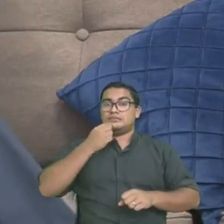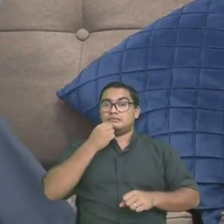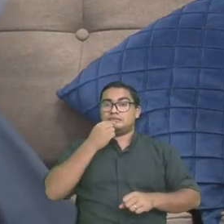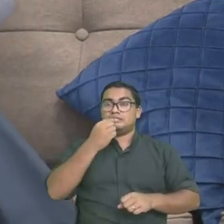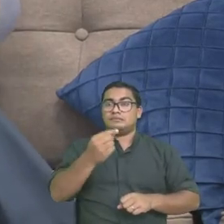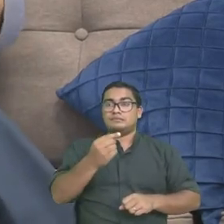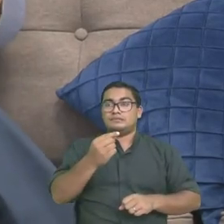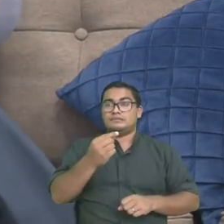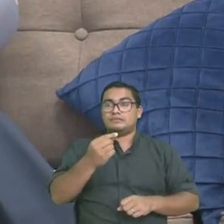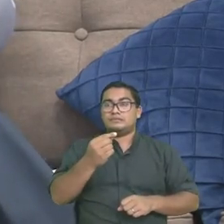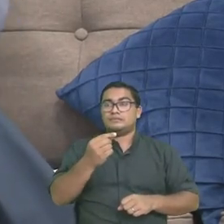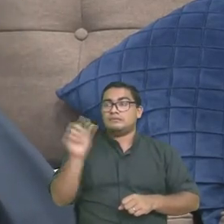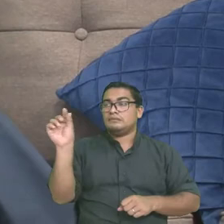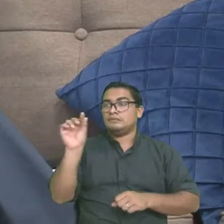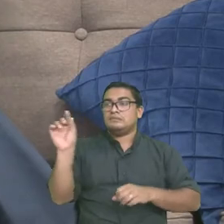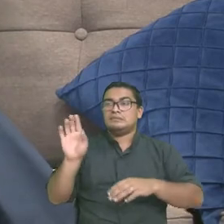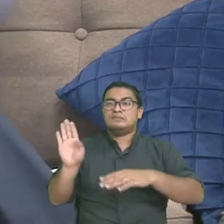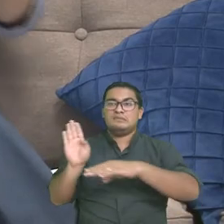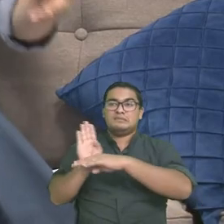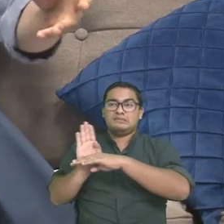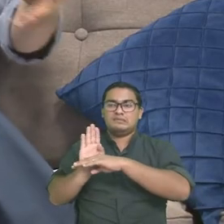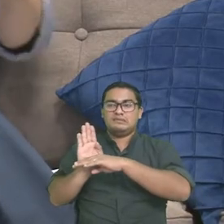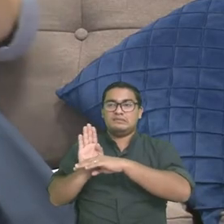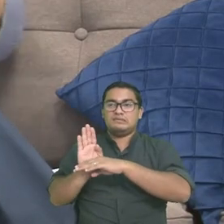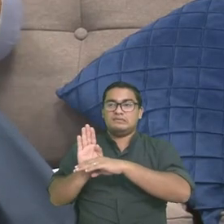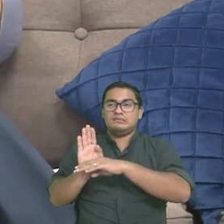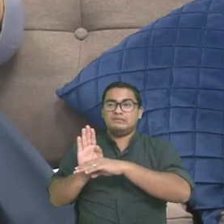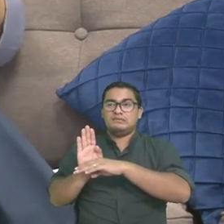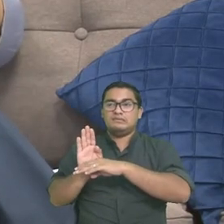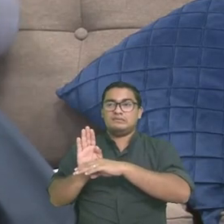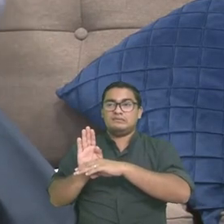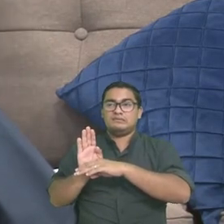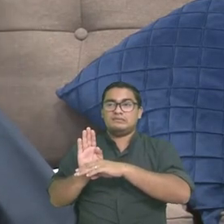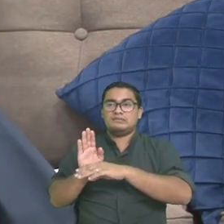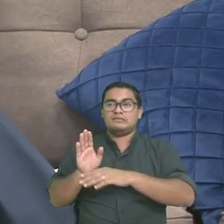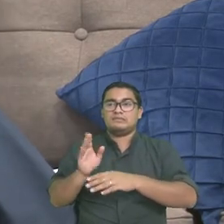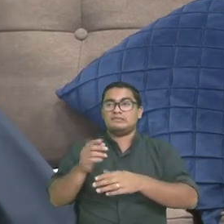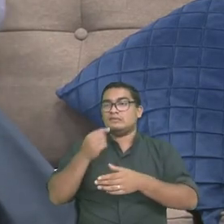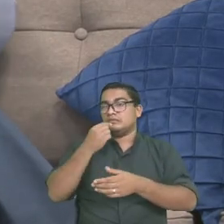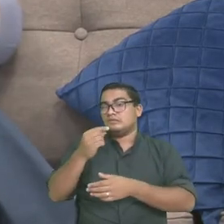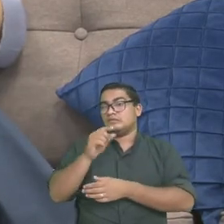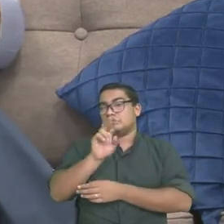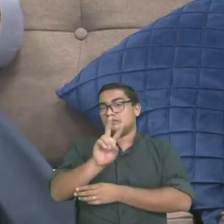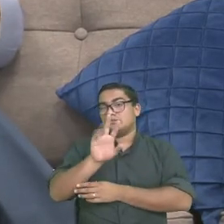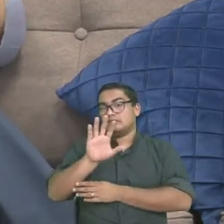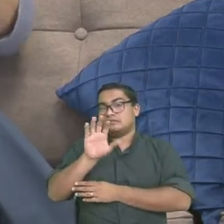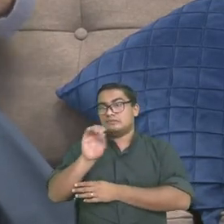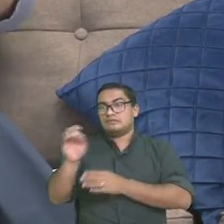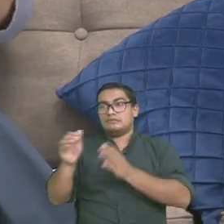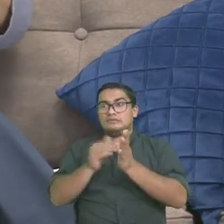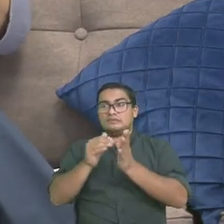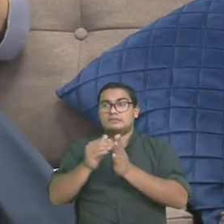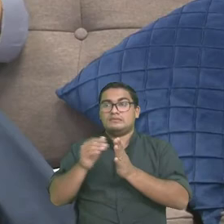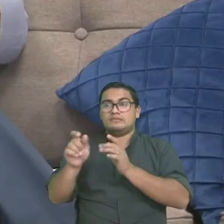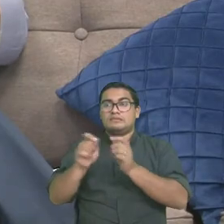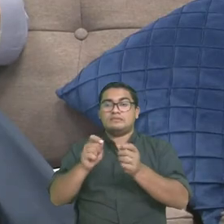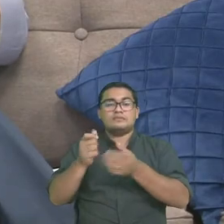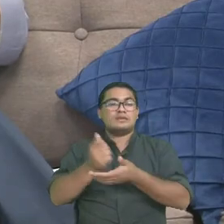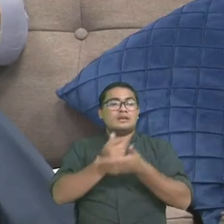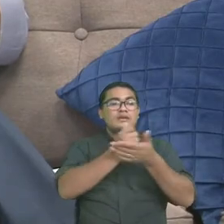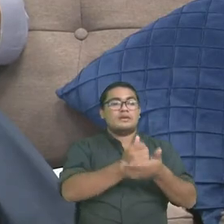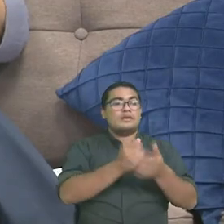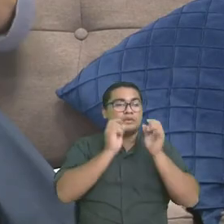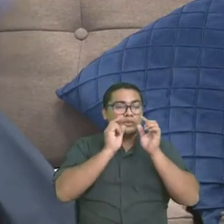rechazó un préstamo mandado por el Poder Ejecutivo por 250 millones de dólares para combatir el